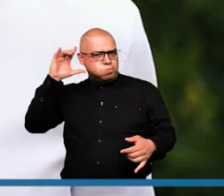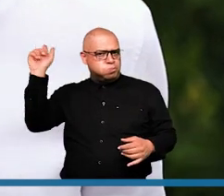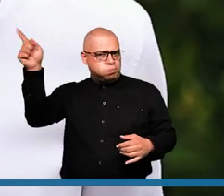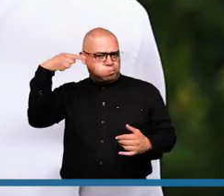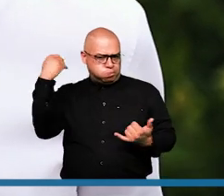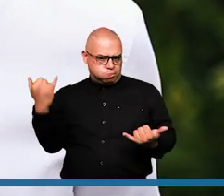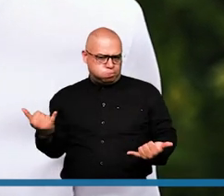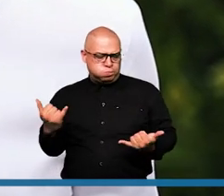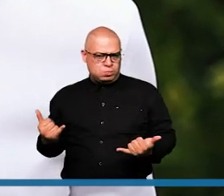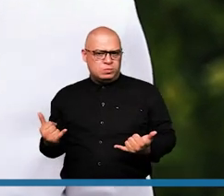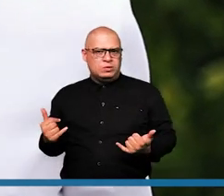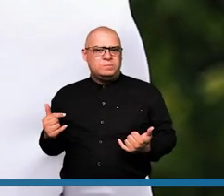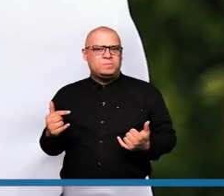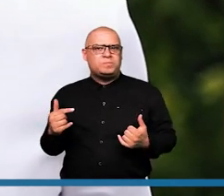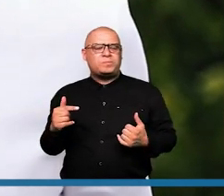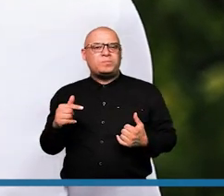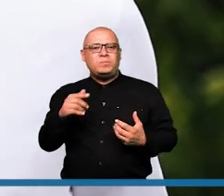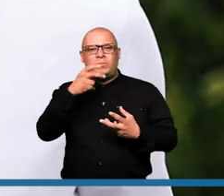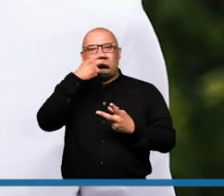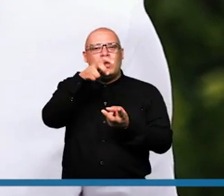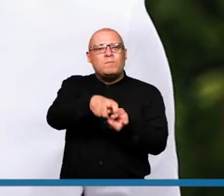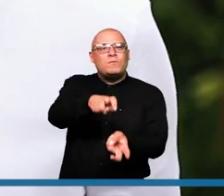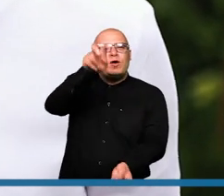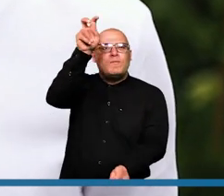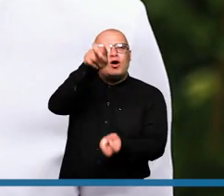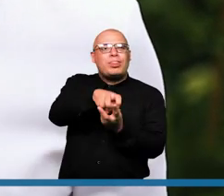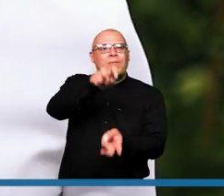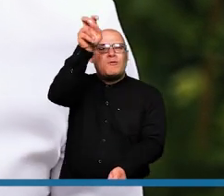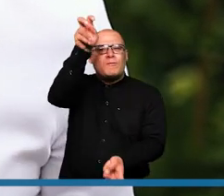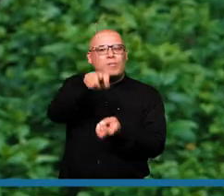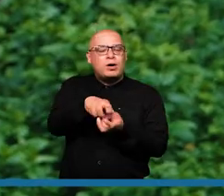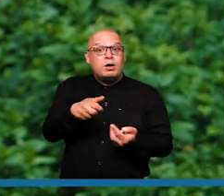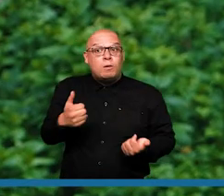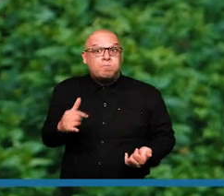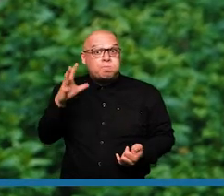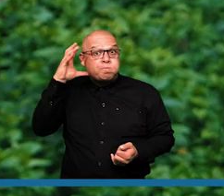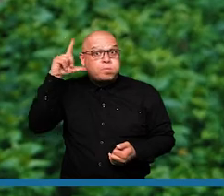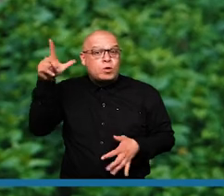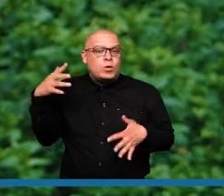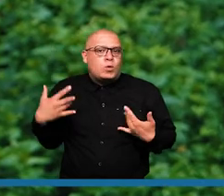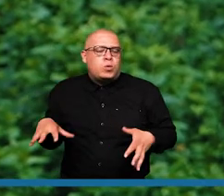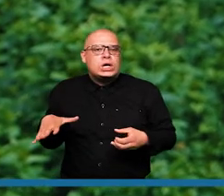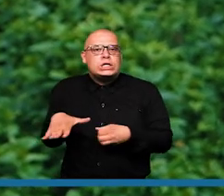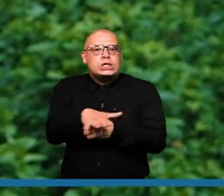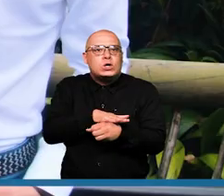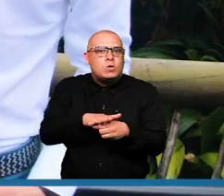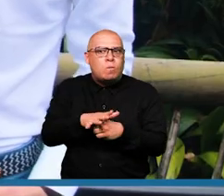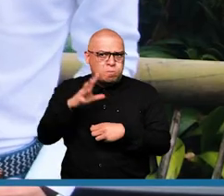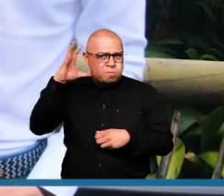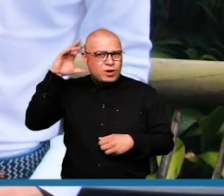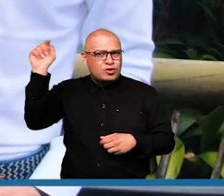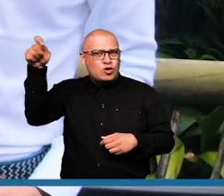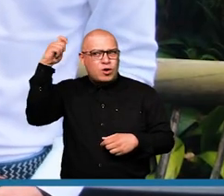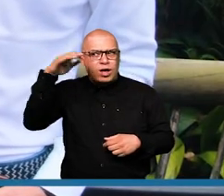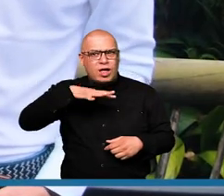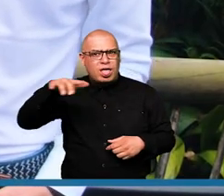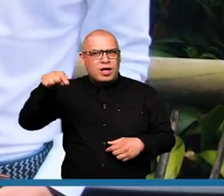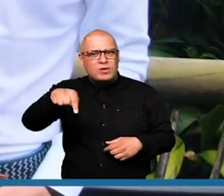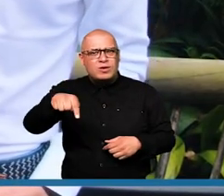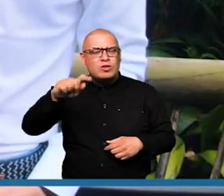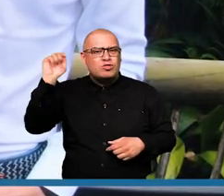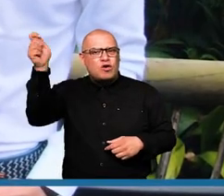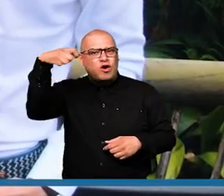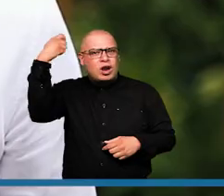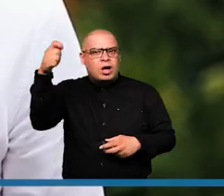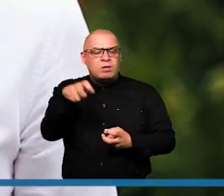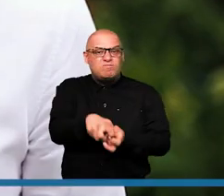llegó a nuestro país los hipopótamos y vemos cómo son las noticias de una situación compleja o, por ejemplo, también con